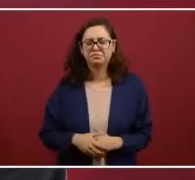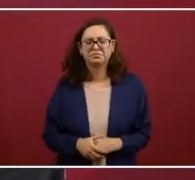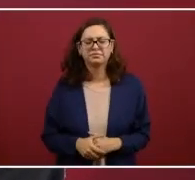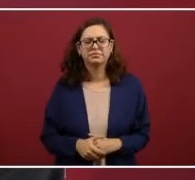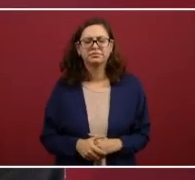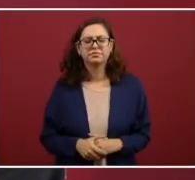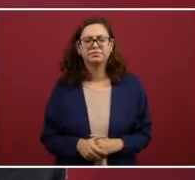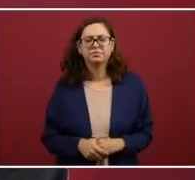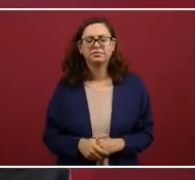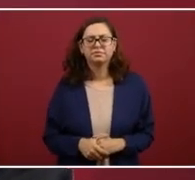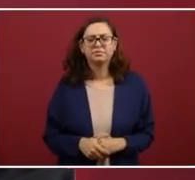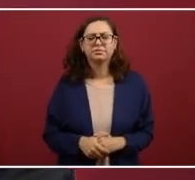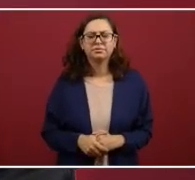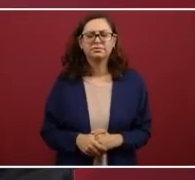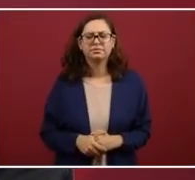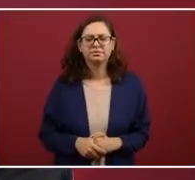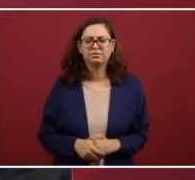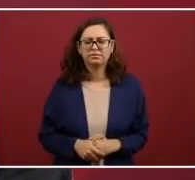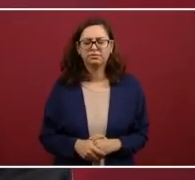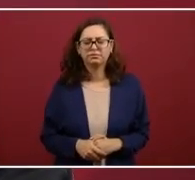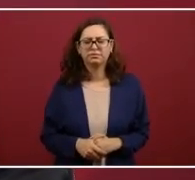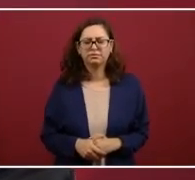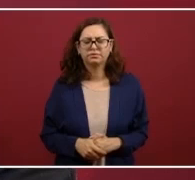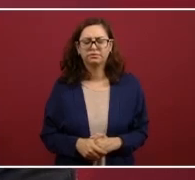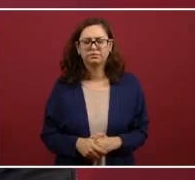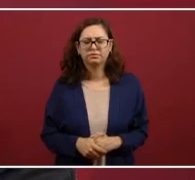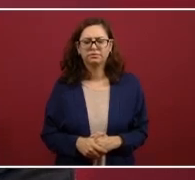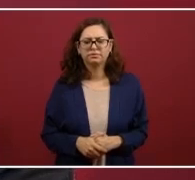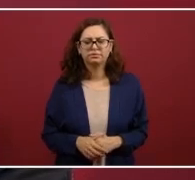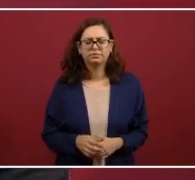tenemos prohibido